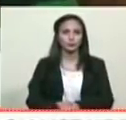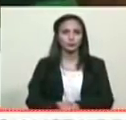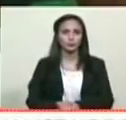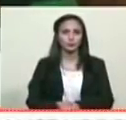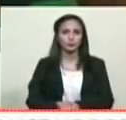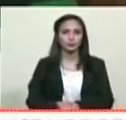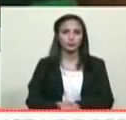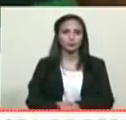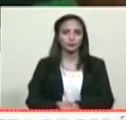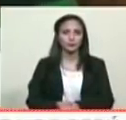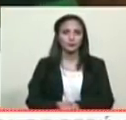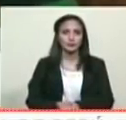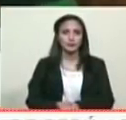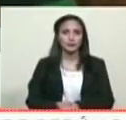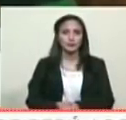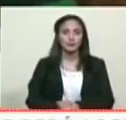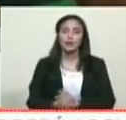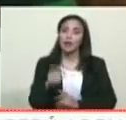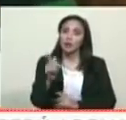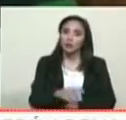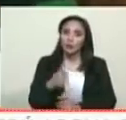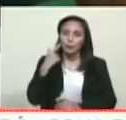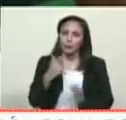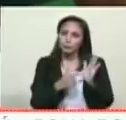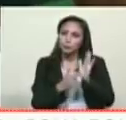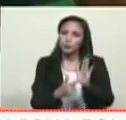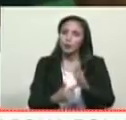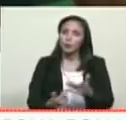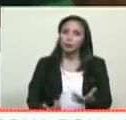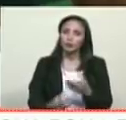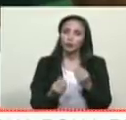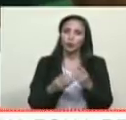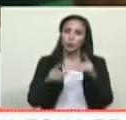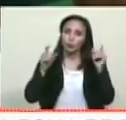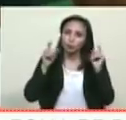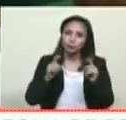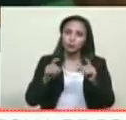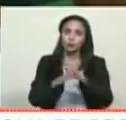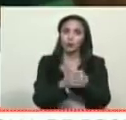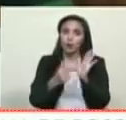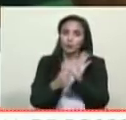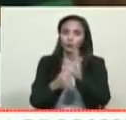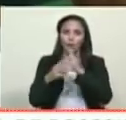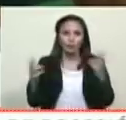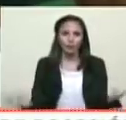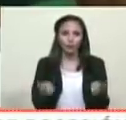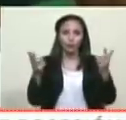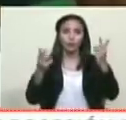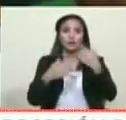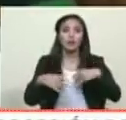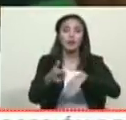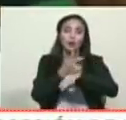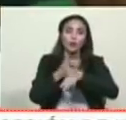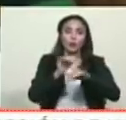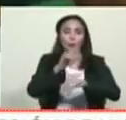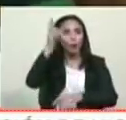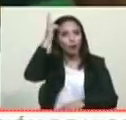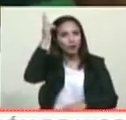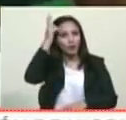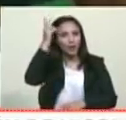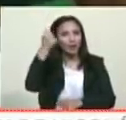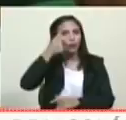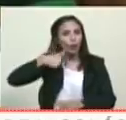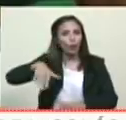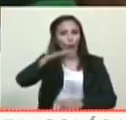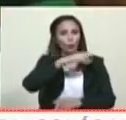Considerando la doctrina política que construye en la ejecución victoriosa del gobierno indígena y el poder